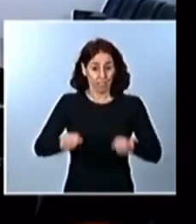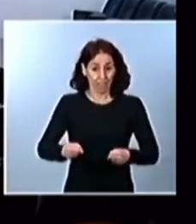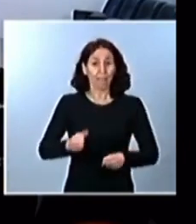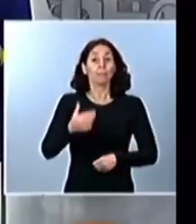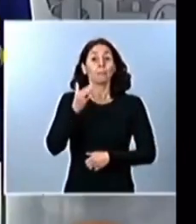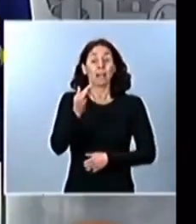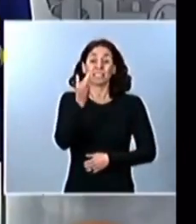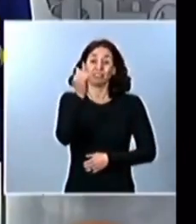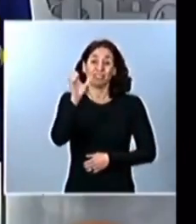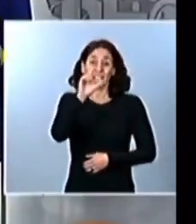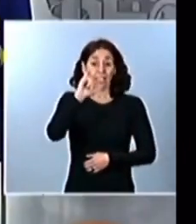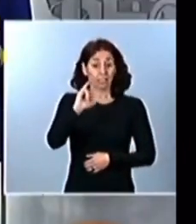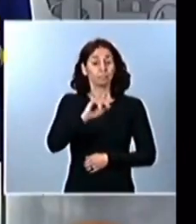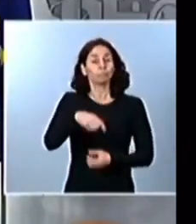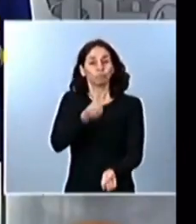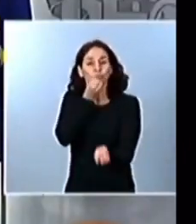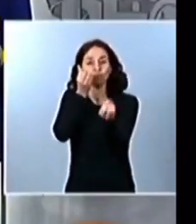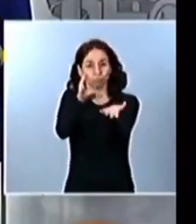presidente.